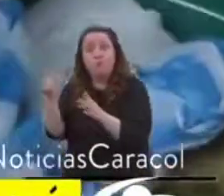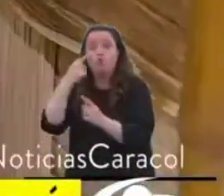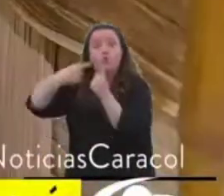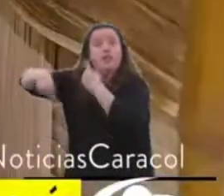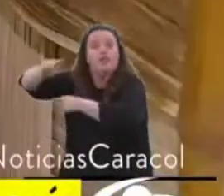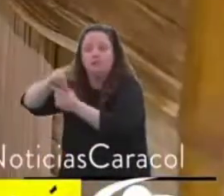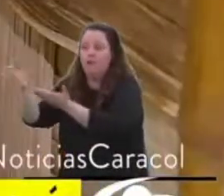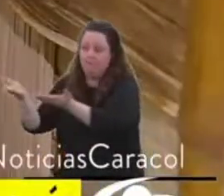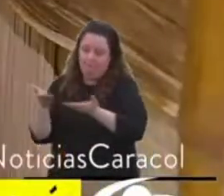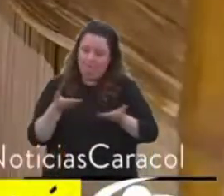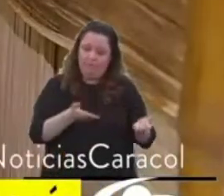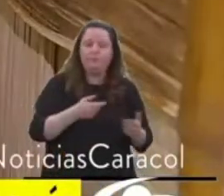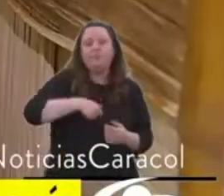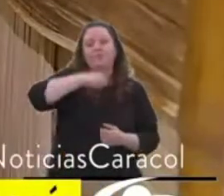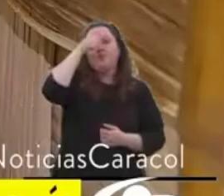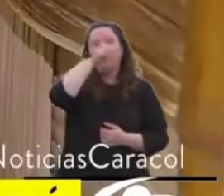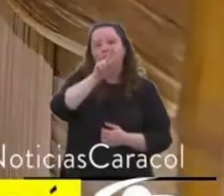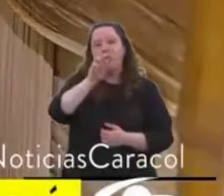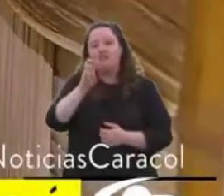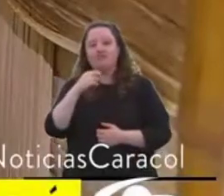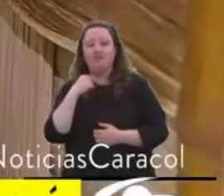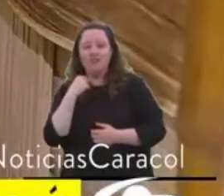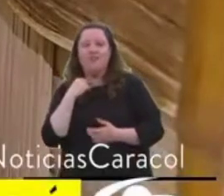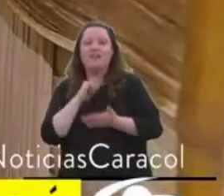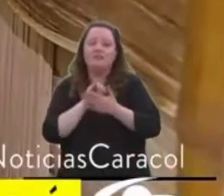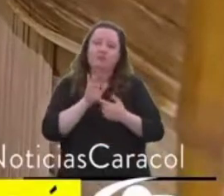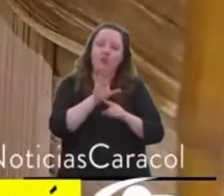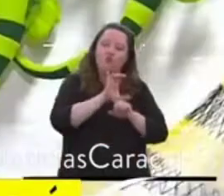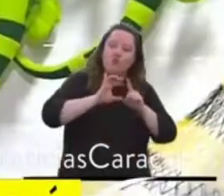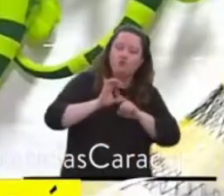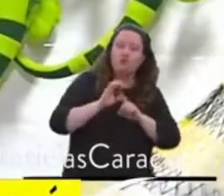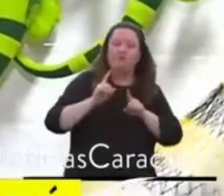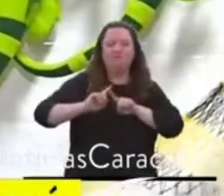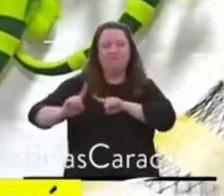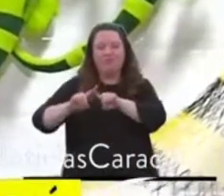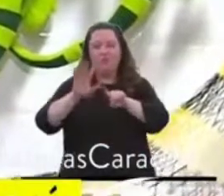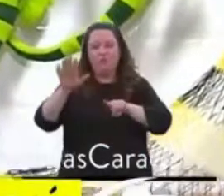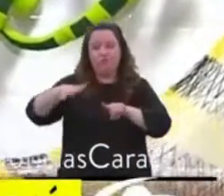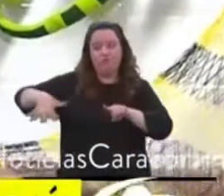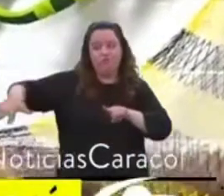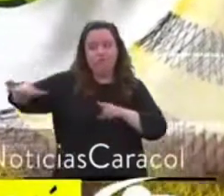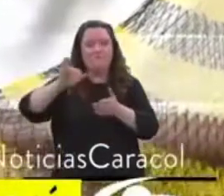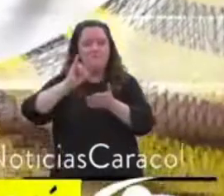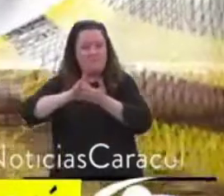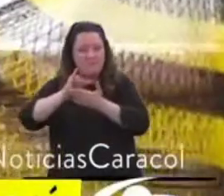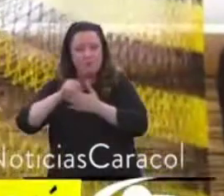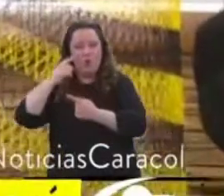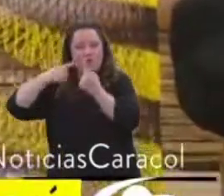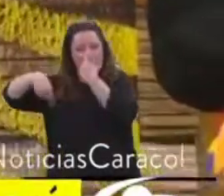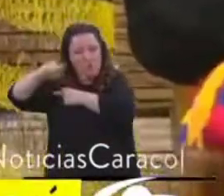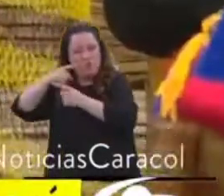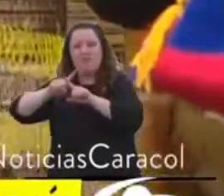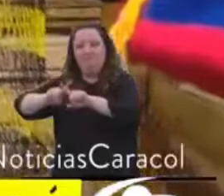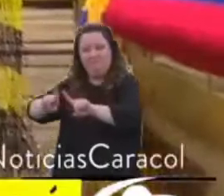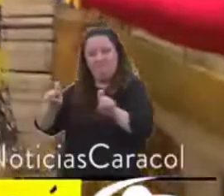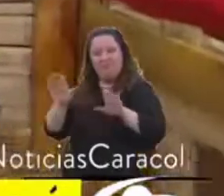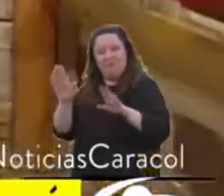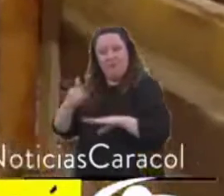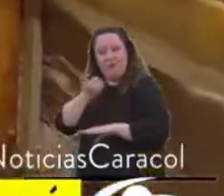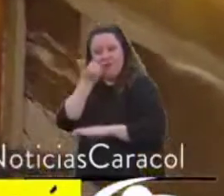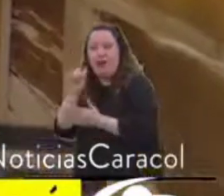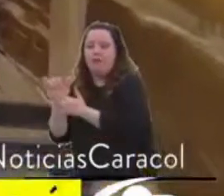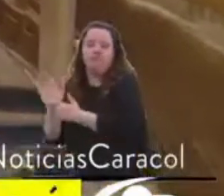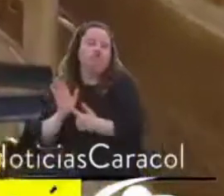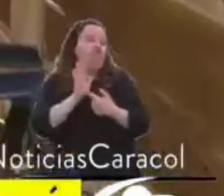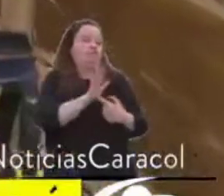turismo. Hasta el domingo 28 de noviembre, la cultura y los emprendimientos del Distrito Especial Portuario, Industrial, Turístico y Biodiverso de Barranca Bermeja